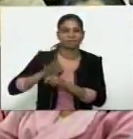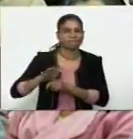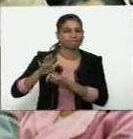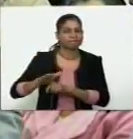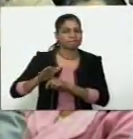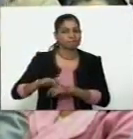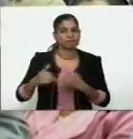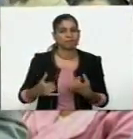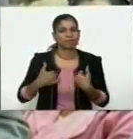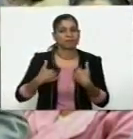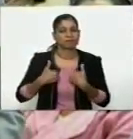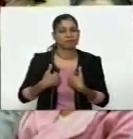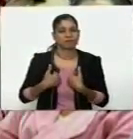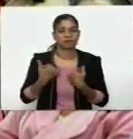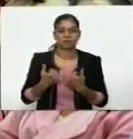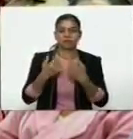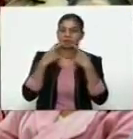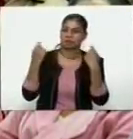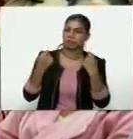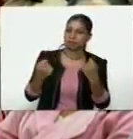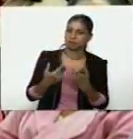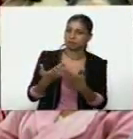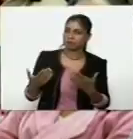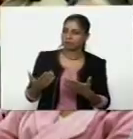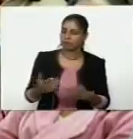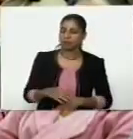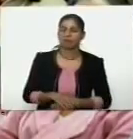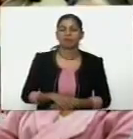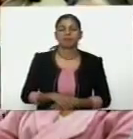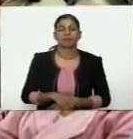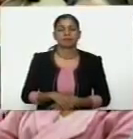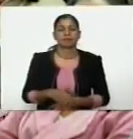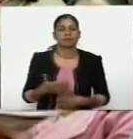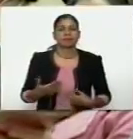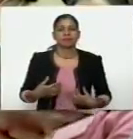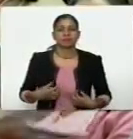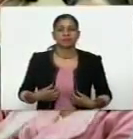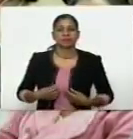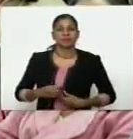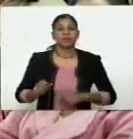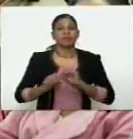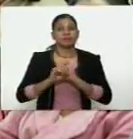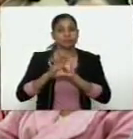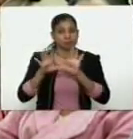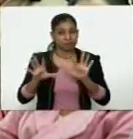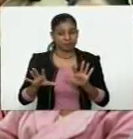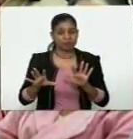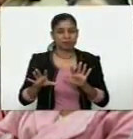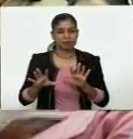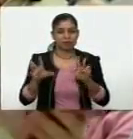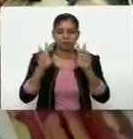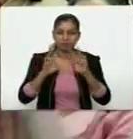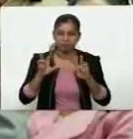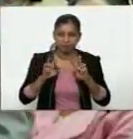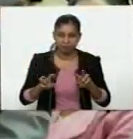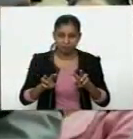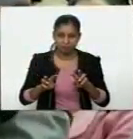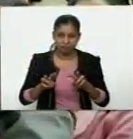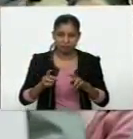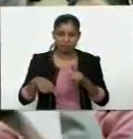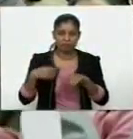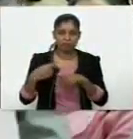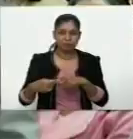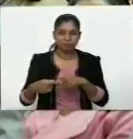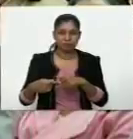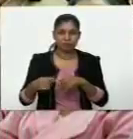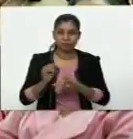Hoy queremos decirle, señora Presidenta y colegas constituyentes, que claramente los análisis de posguerra que se hagan después